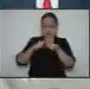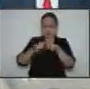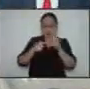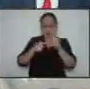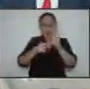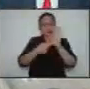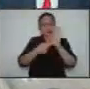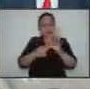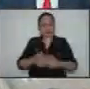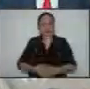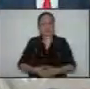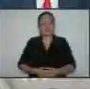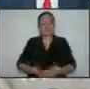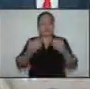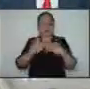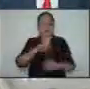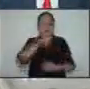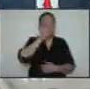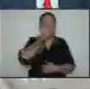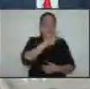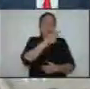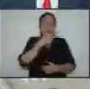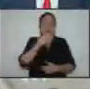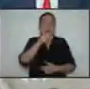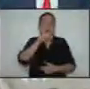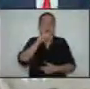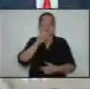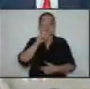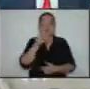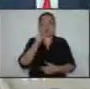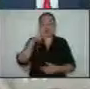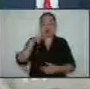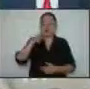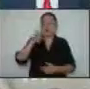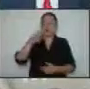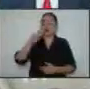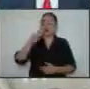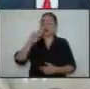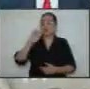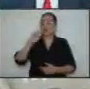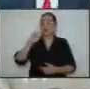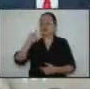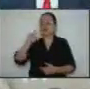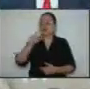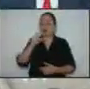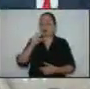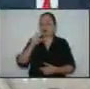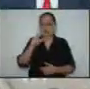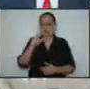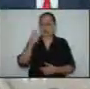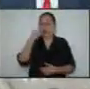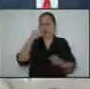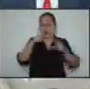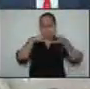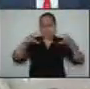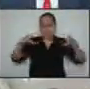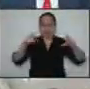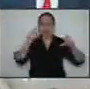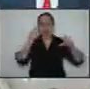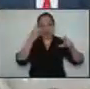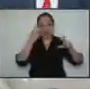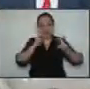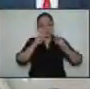la etiqueta hashtag Lady Netflix, aquí por supuesto que entiendo